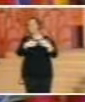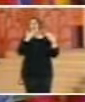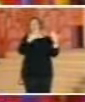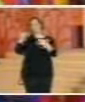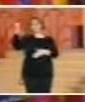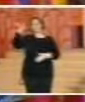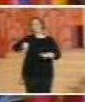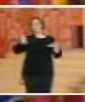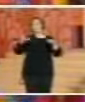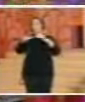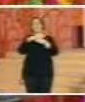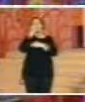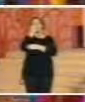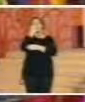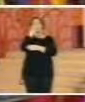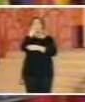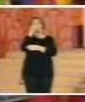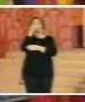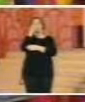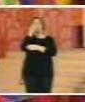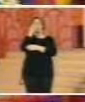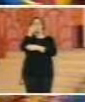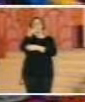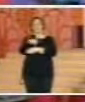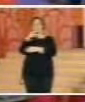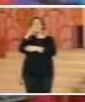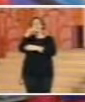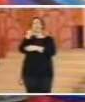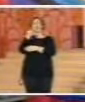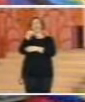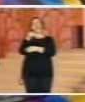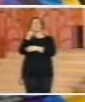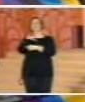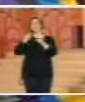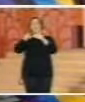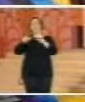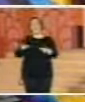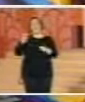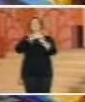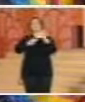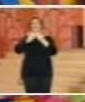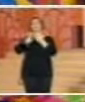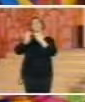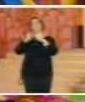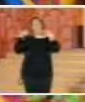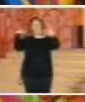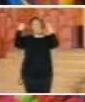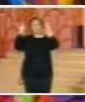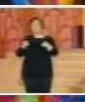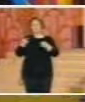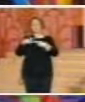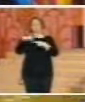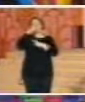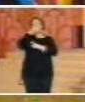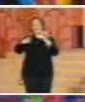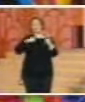agradecer también al Grupo Perfaler, acá Manolo Siete Palmas, y a nuestro local de vecinos, Asociación de Vecinos del Lomo Apolinario, que nos acoge